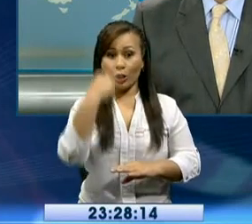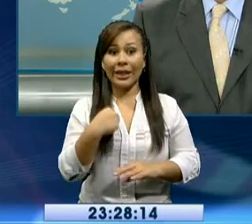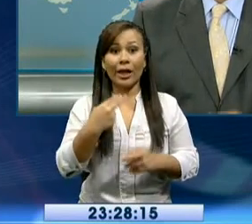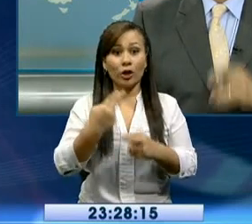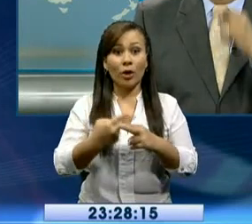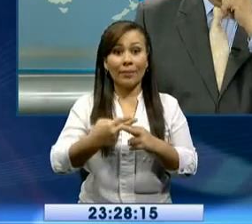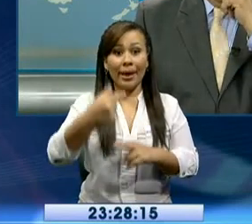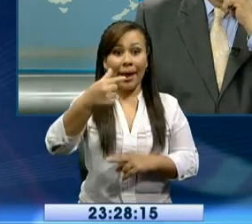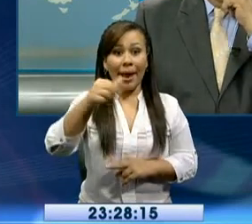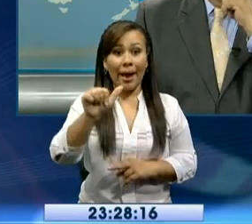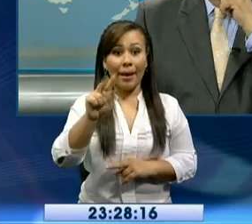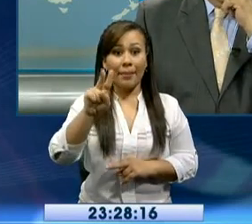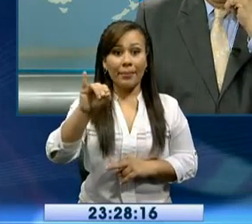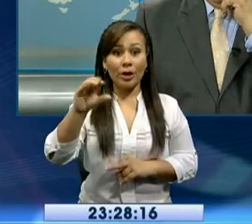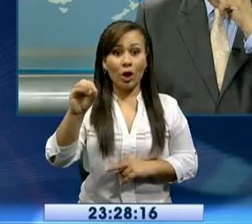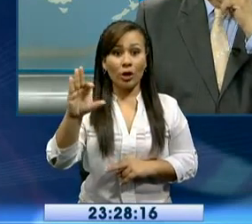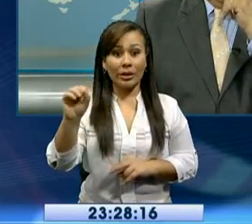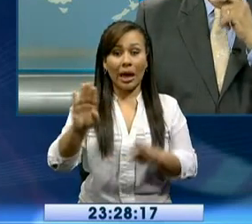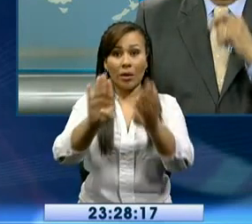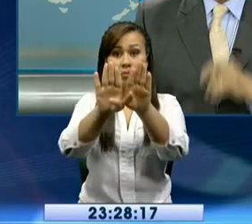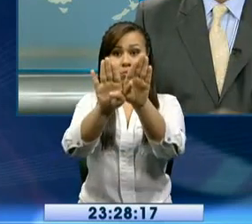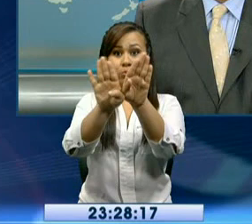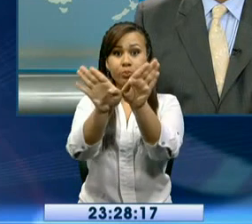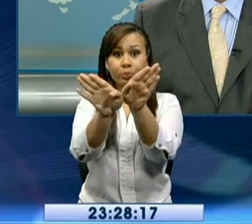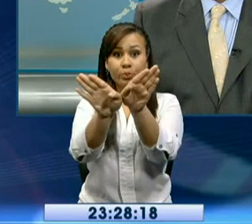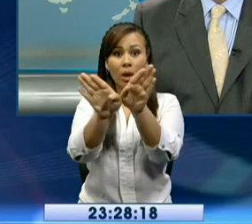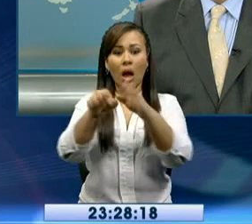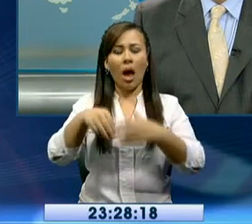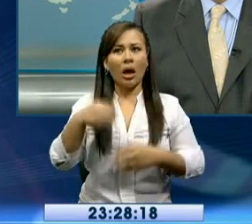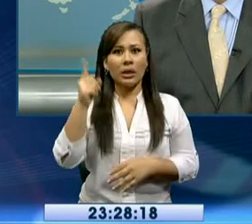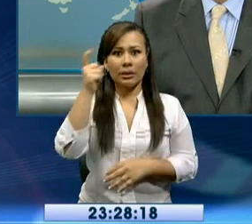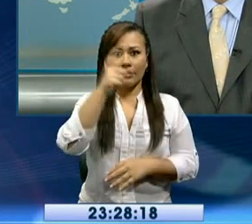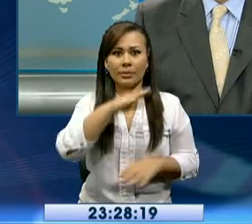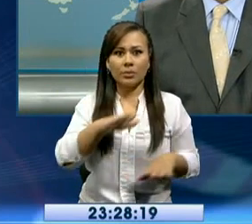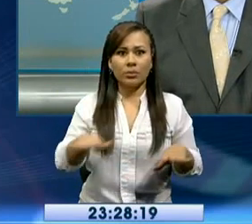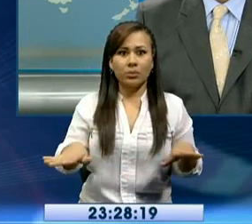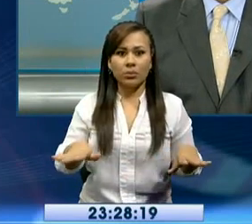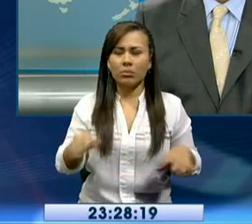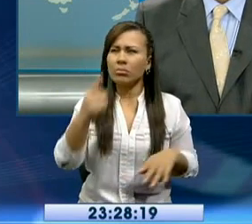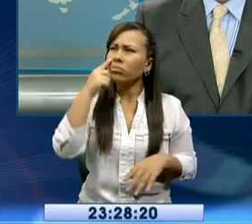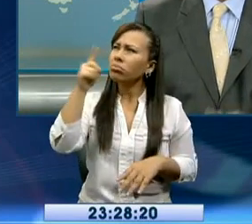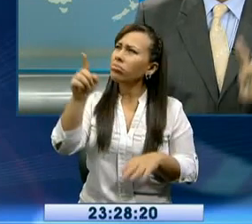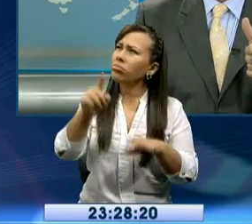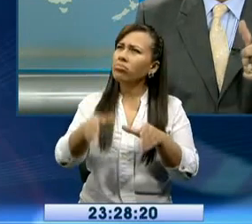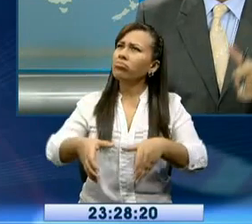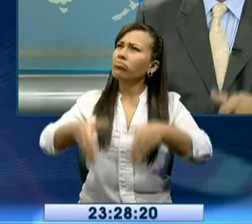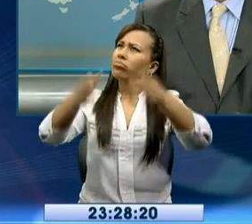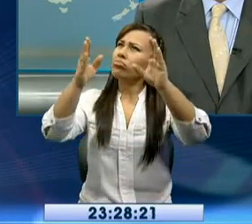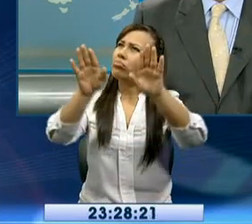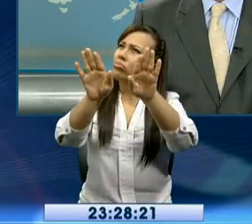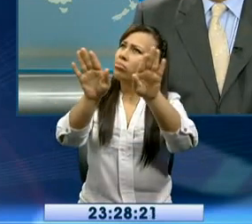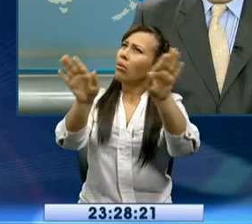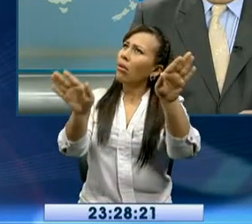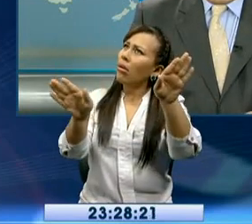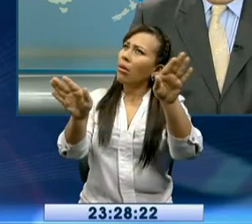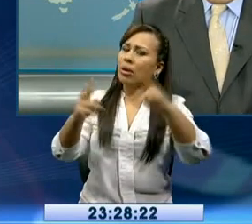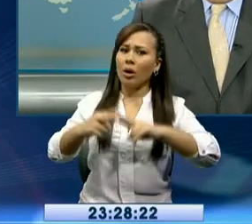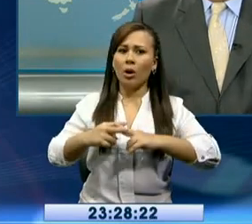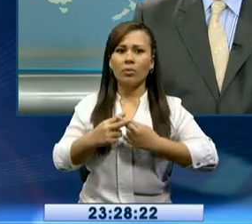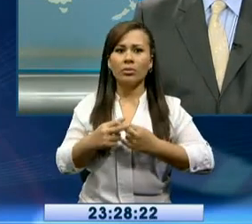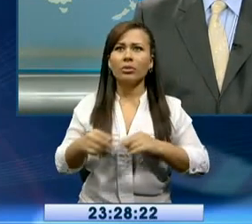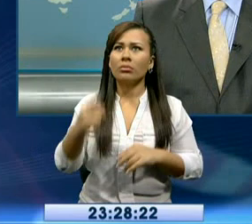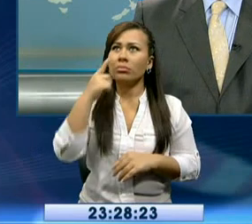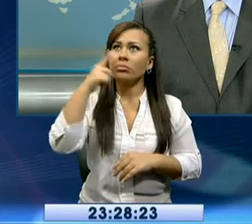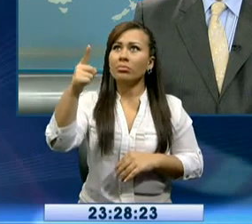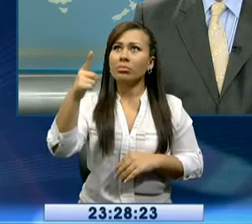Gaviotas estaba en la parte posterior de donde estábamos transmitiendo, comenzó a